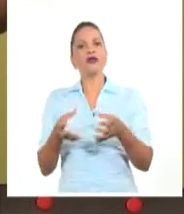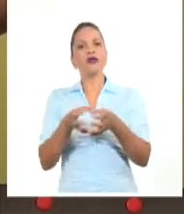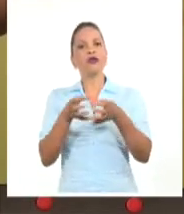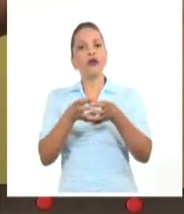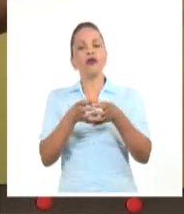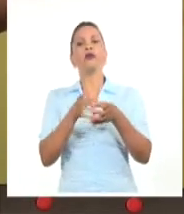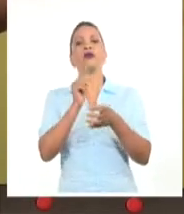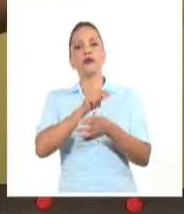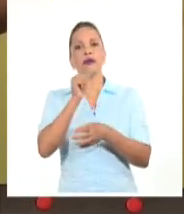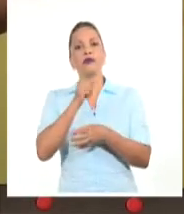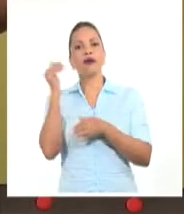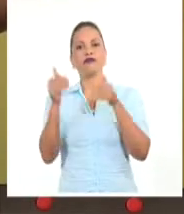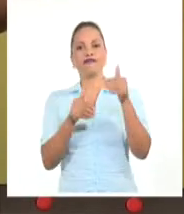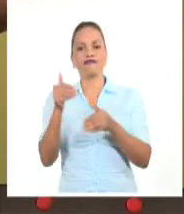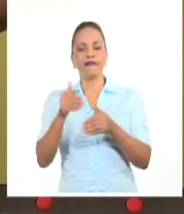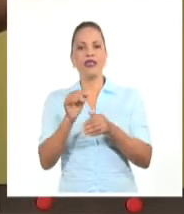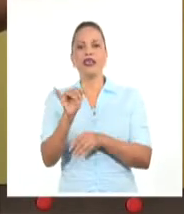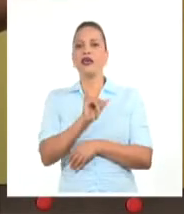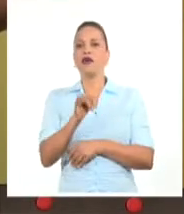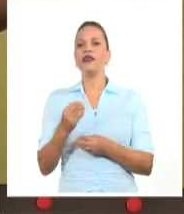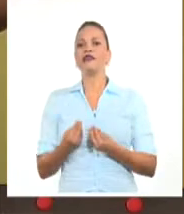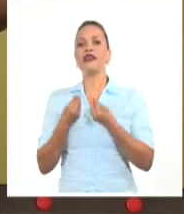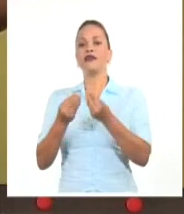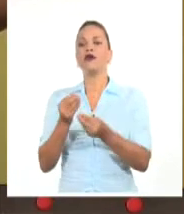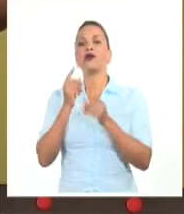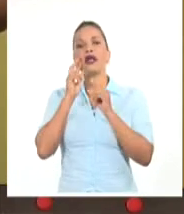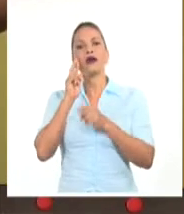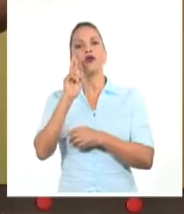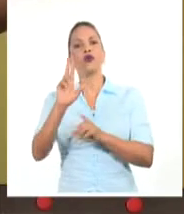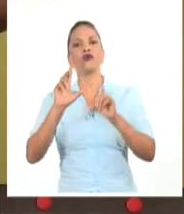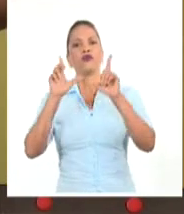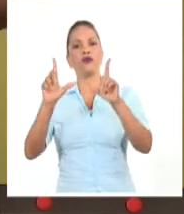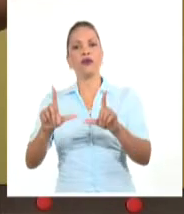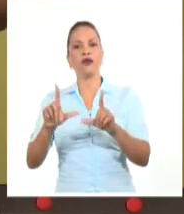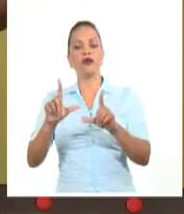artistas e intelectuales. Asimismo, se entregó el reconocimiento